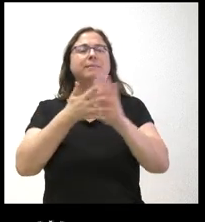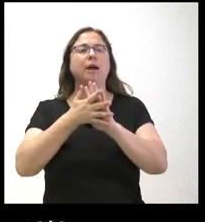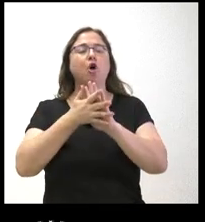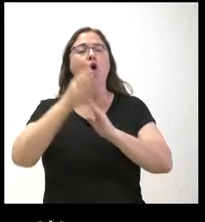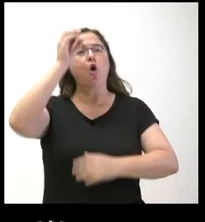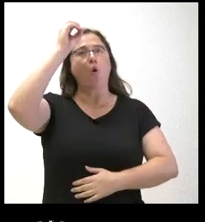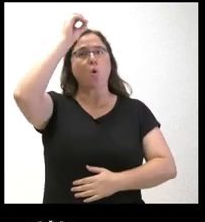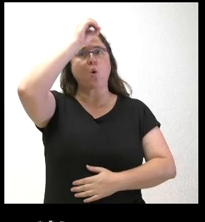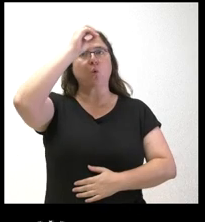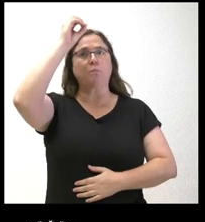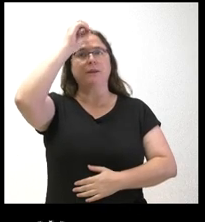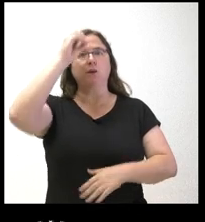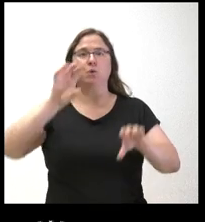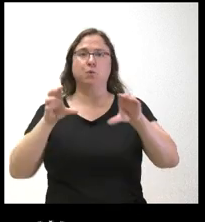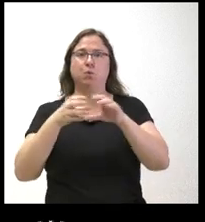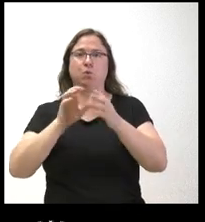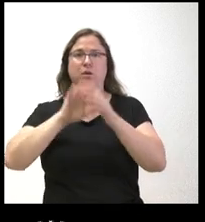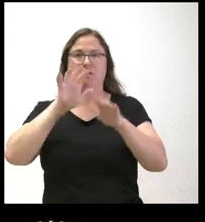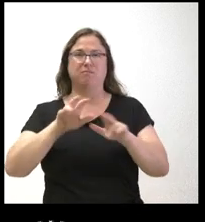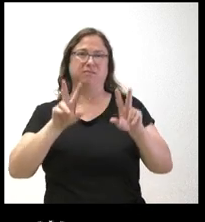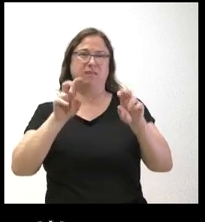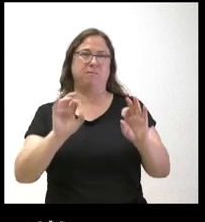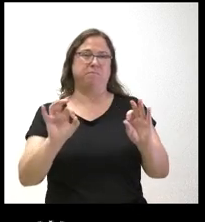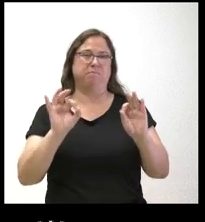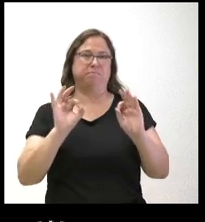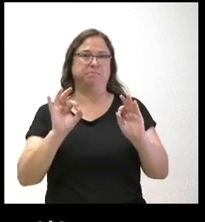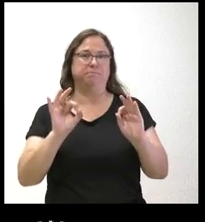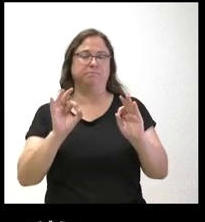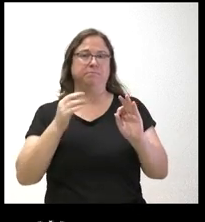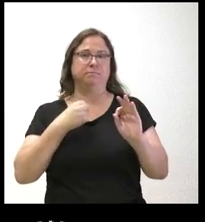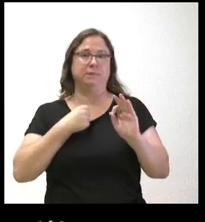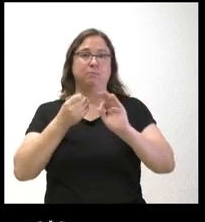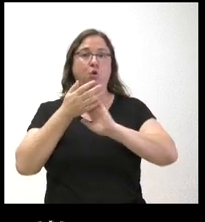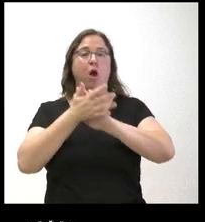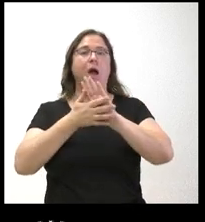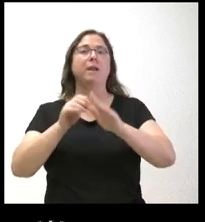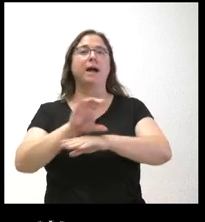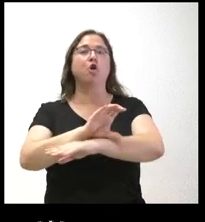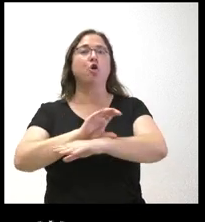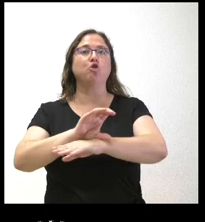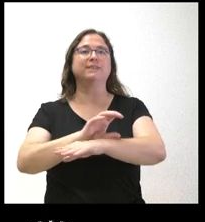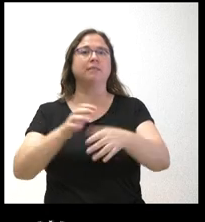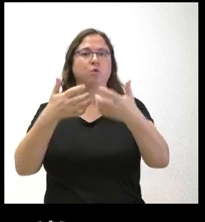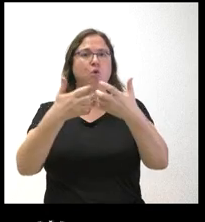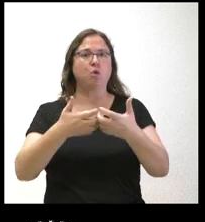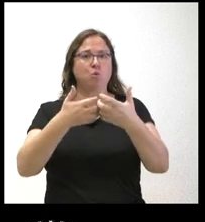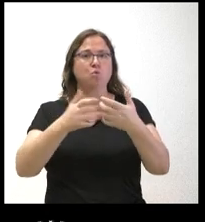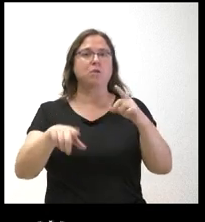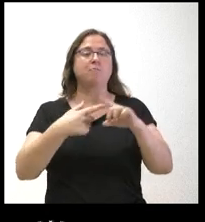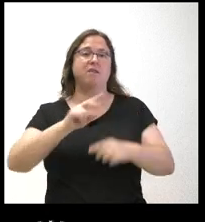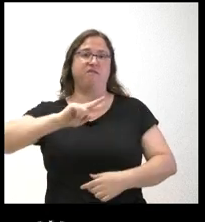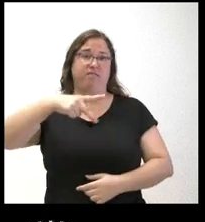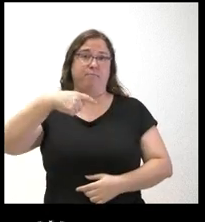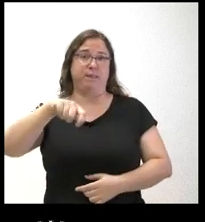de la junta de Castilla y león respecto a algo tan concreto como lo que habla el consejero de industria y el propio vicepresidente